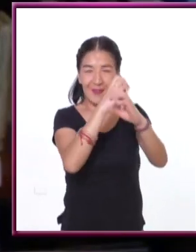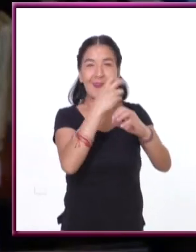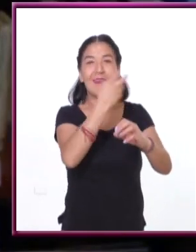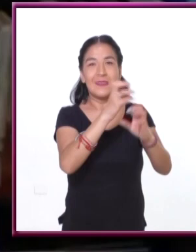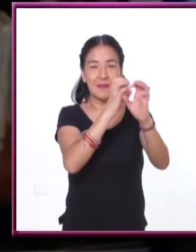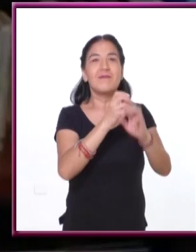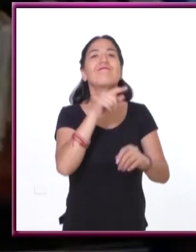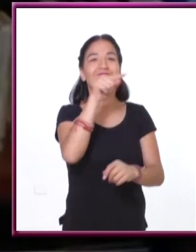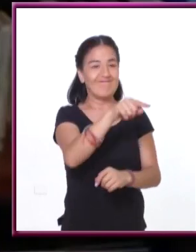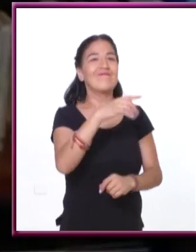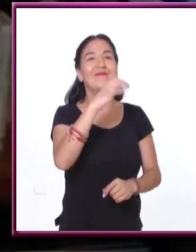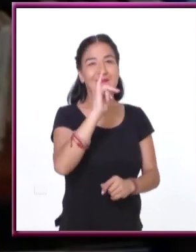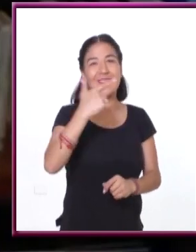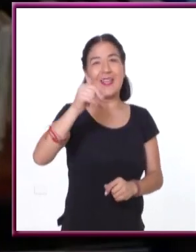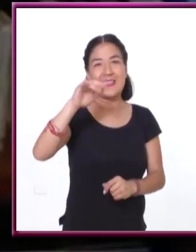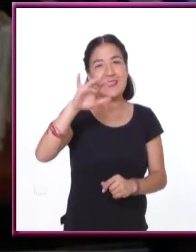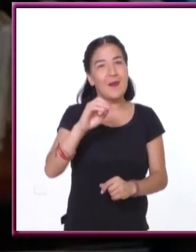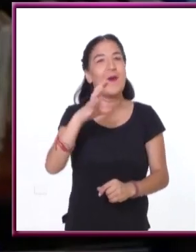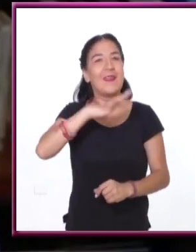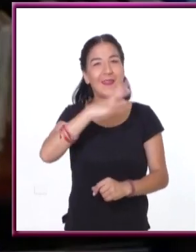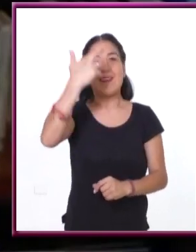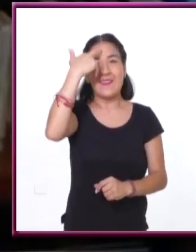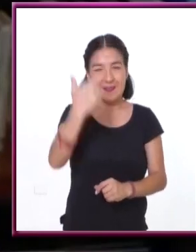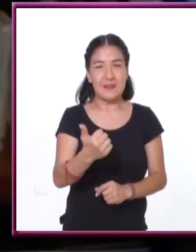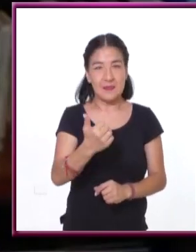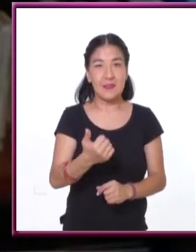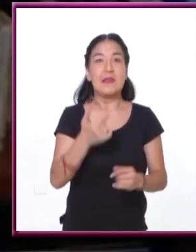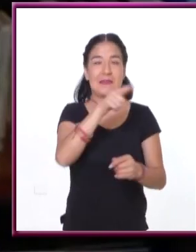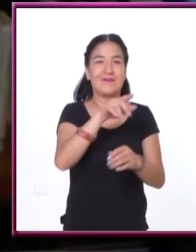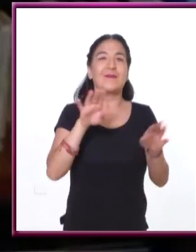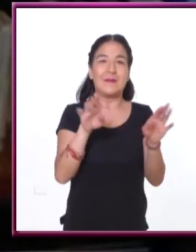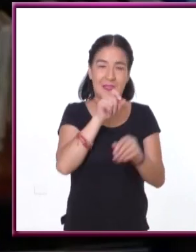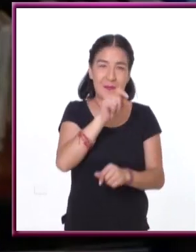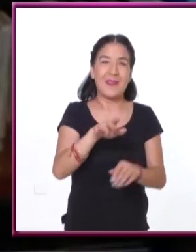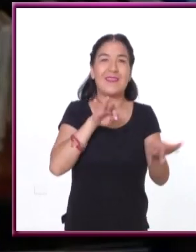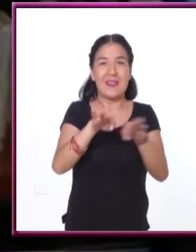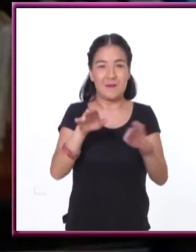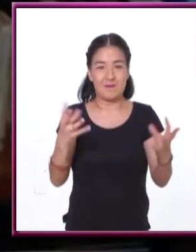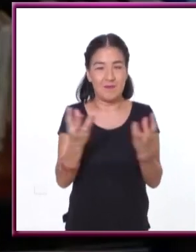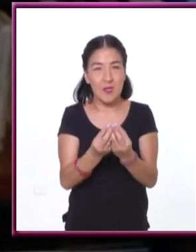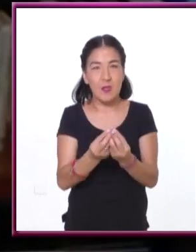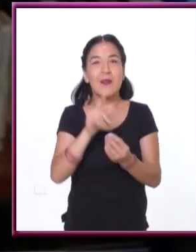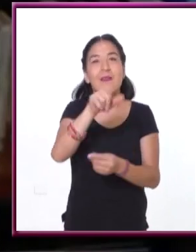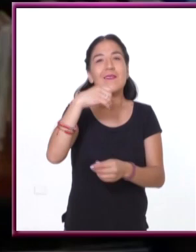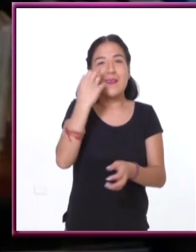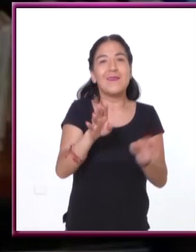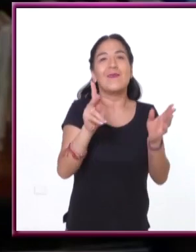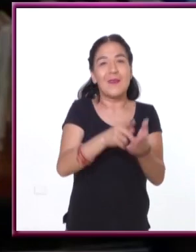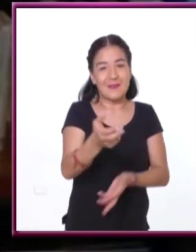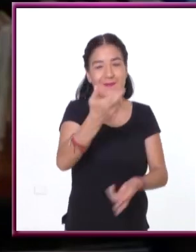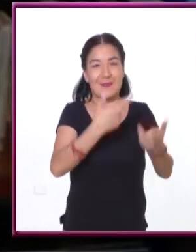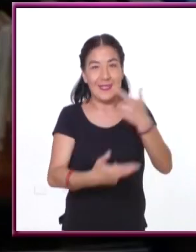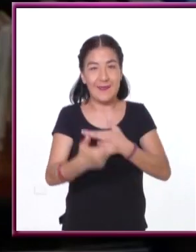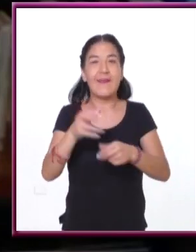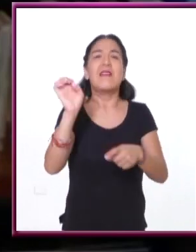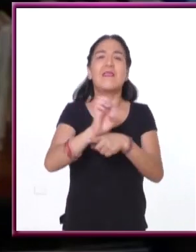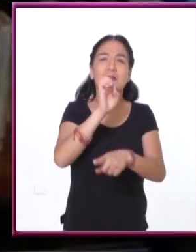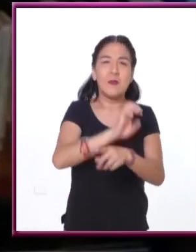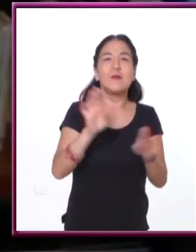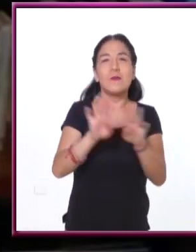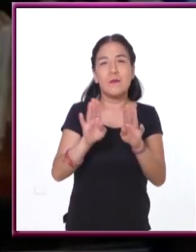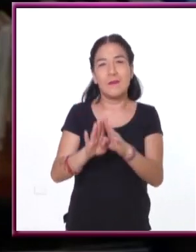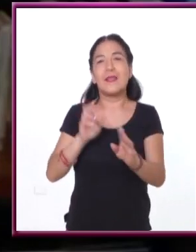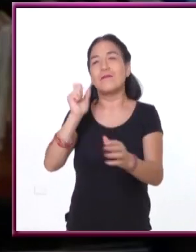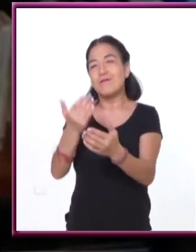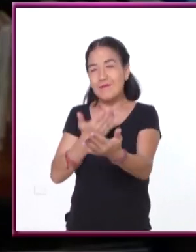que tenía razón. Además, él estaba trabajando en Padua y él quería regresar a Florencia, entonces consiguió